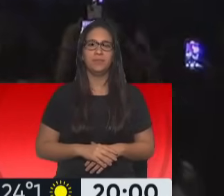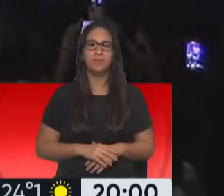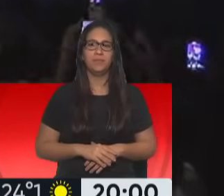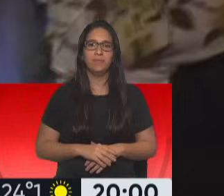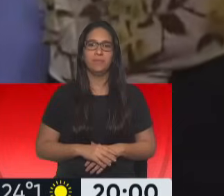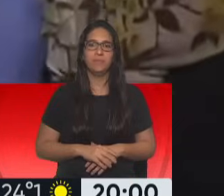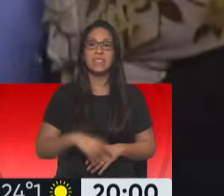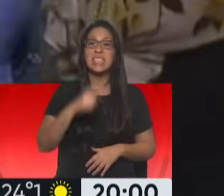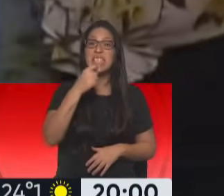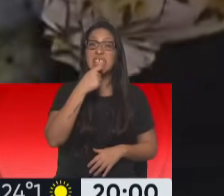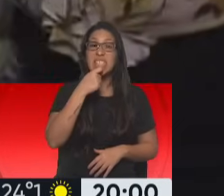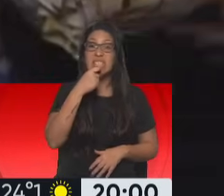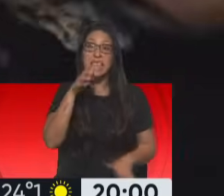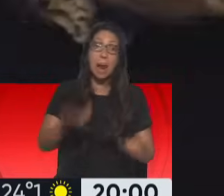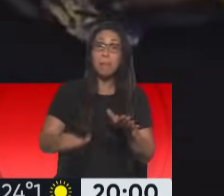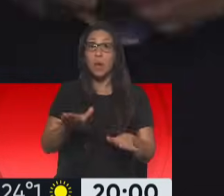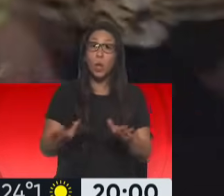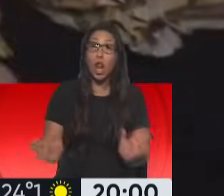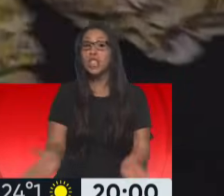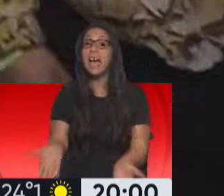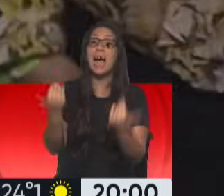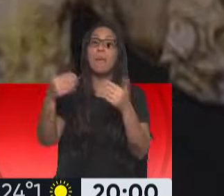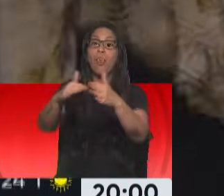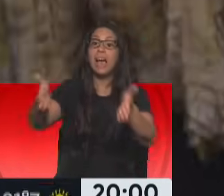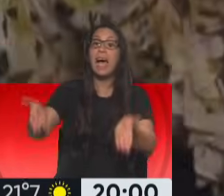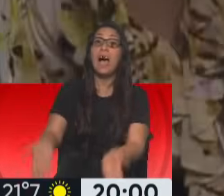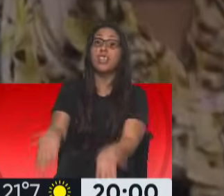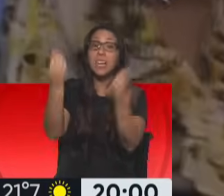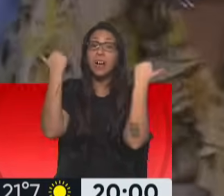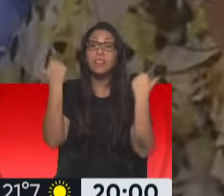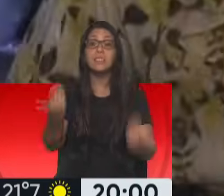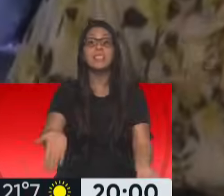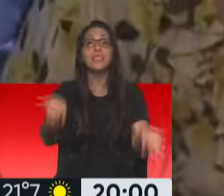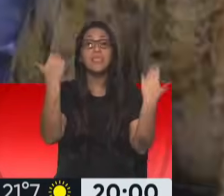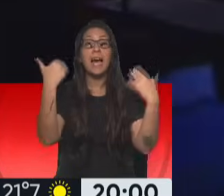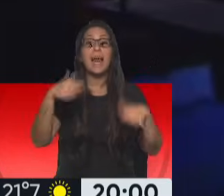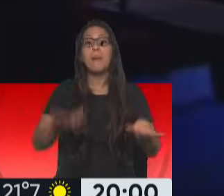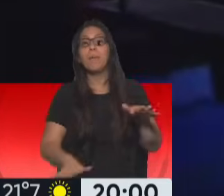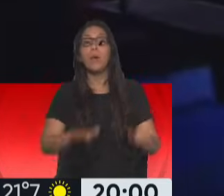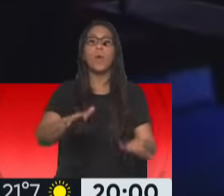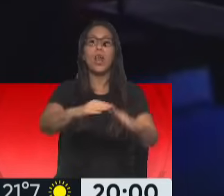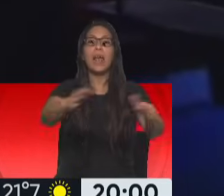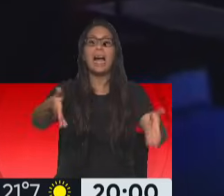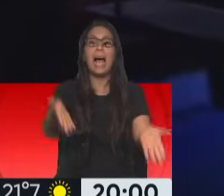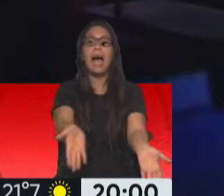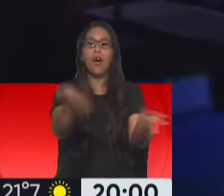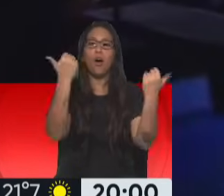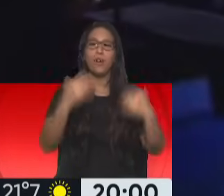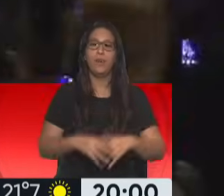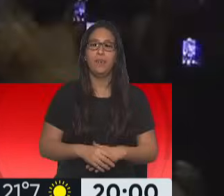¿Y si sacamos al pingüino del cajón? ¡Saquen al pingüino del cajón!